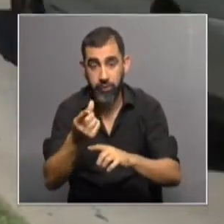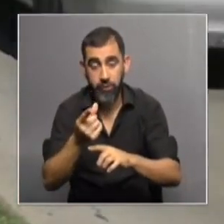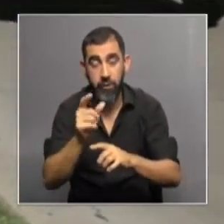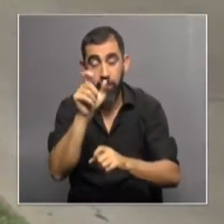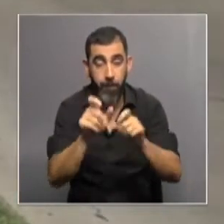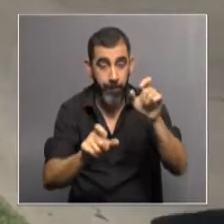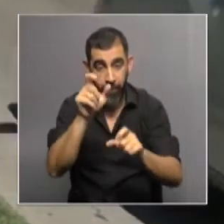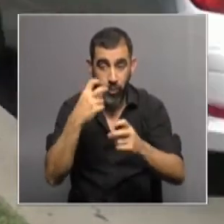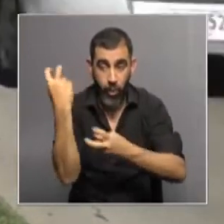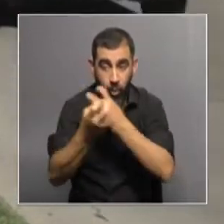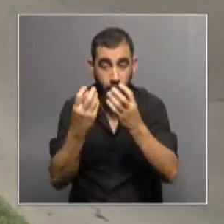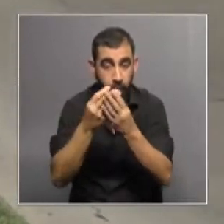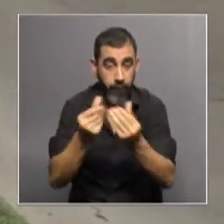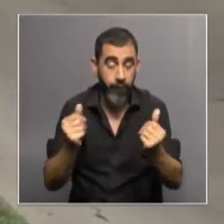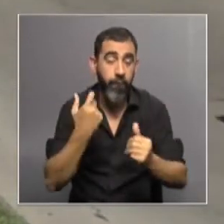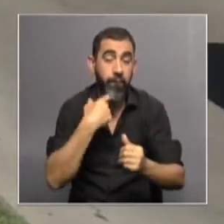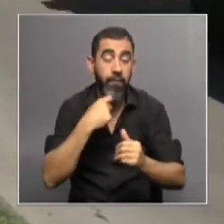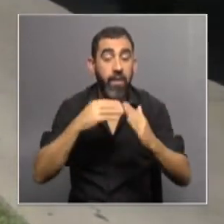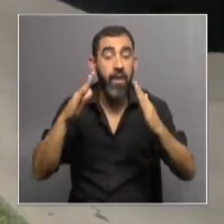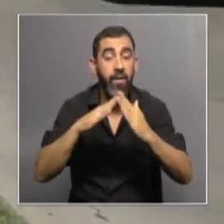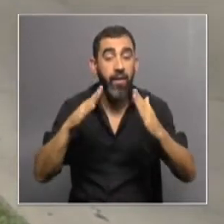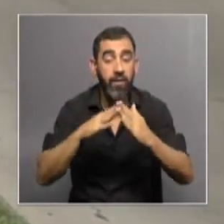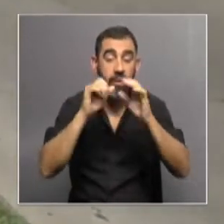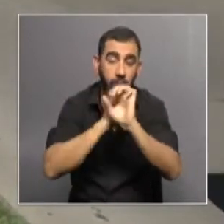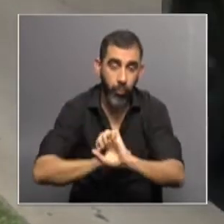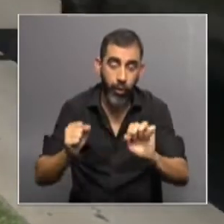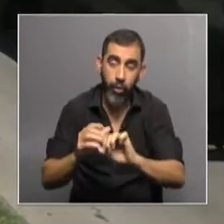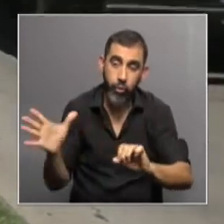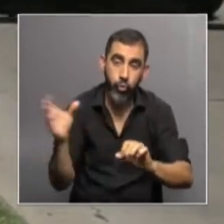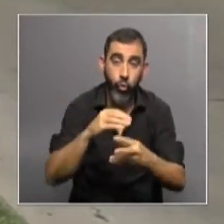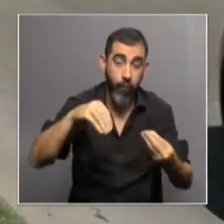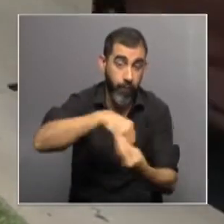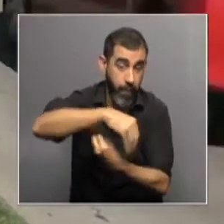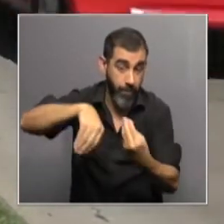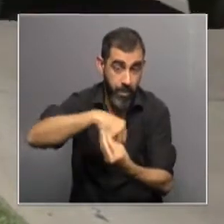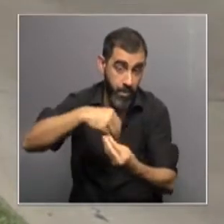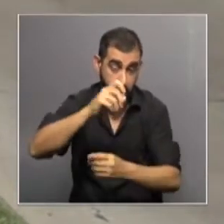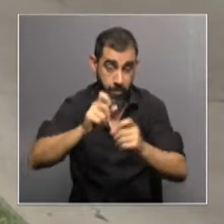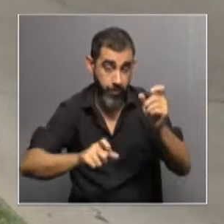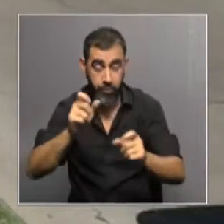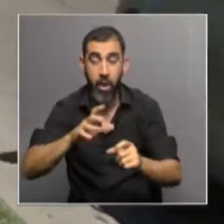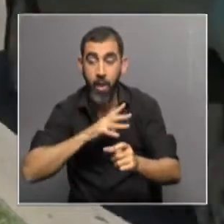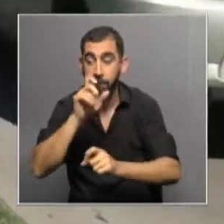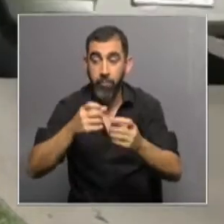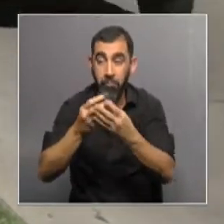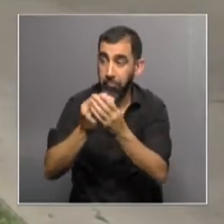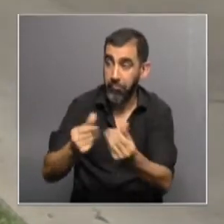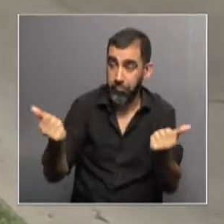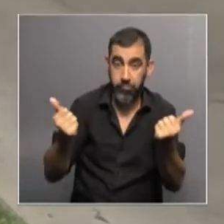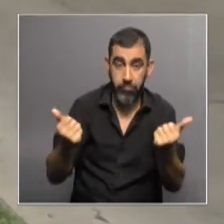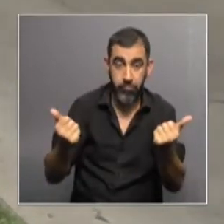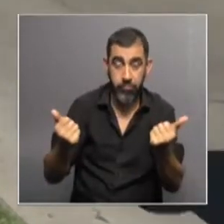registro y búsqueda de personas ausentes para darle la posibilidad a todos los que son familiares que tienen personas desaparecidas